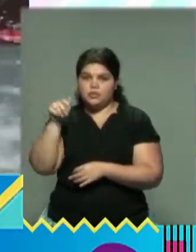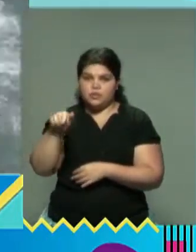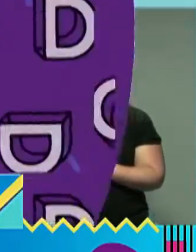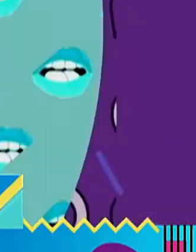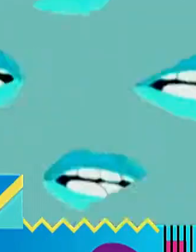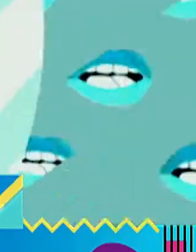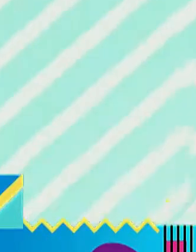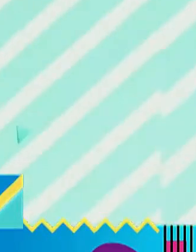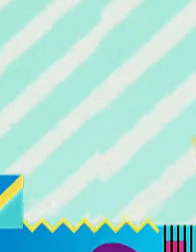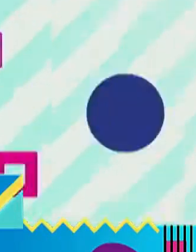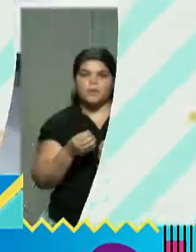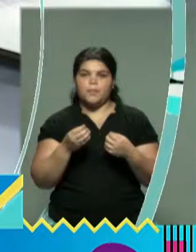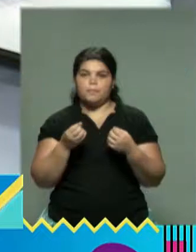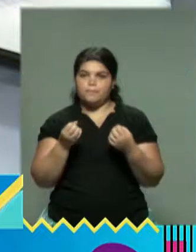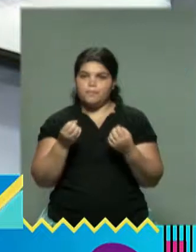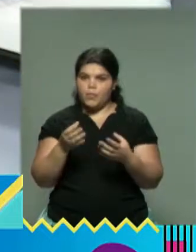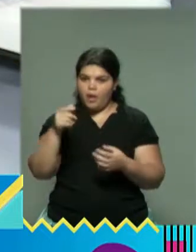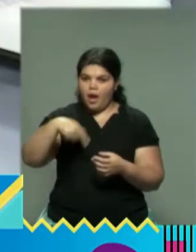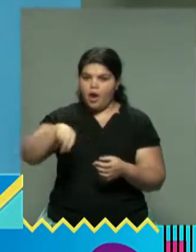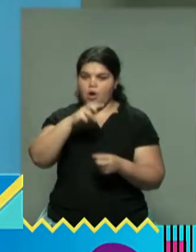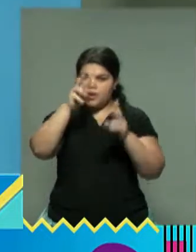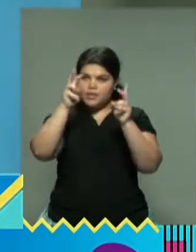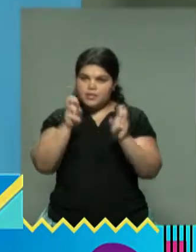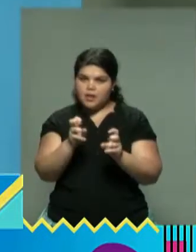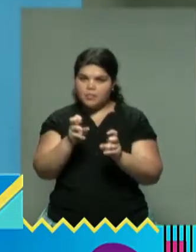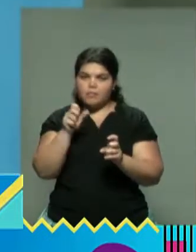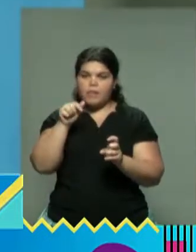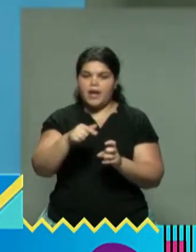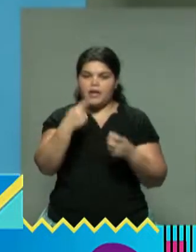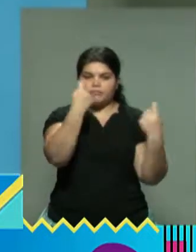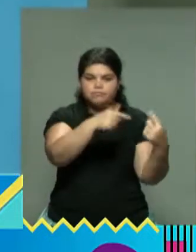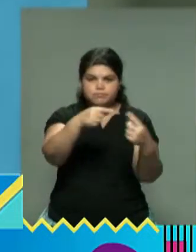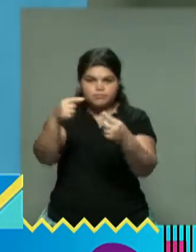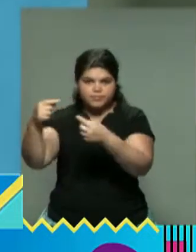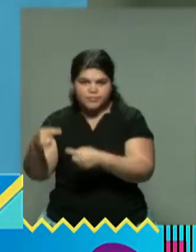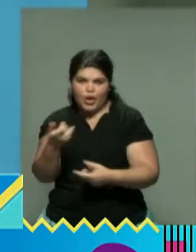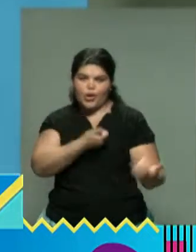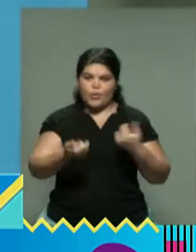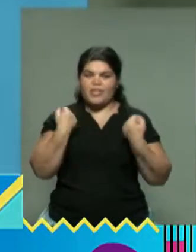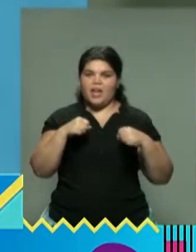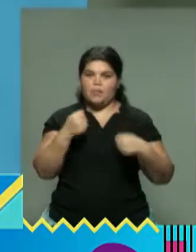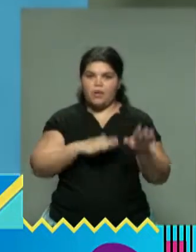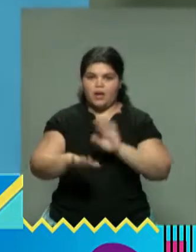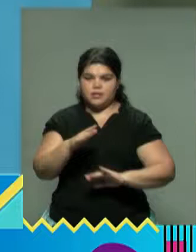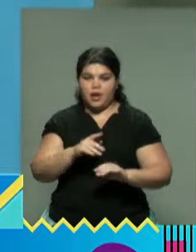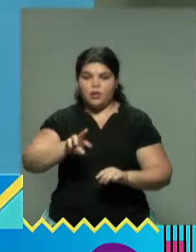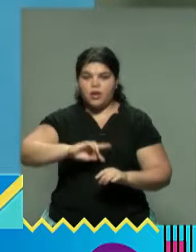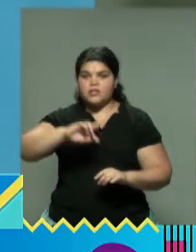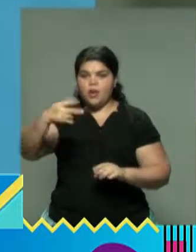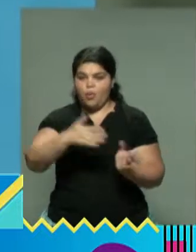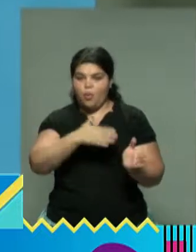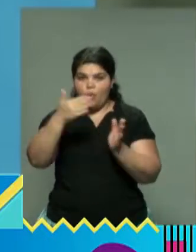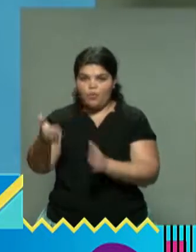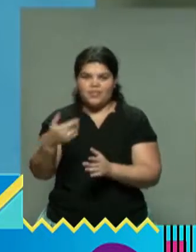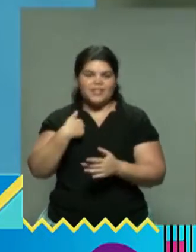quedamos un poco con la información de cada uno en cuanto a sus distintas actividades y en el próximo bloque les propongo que ya que ahora se han soltado un